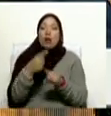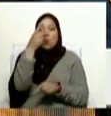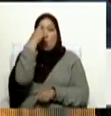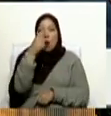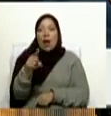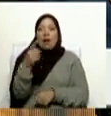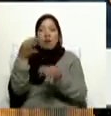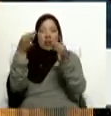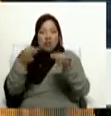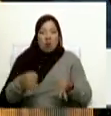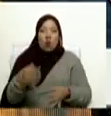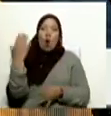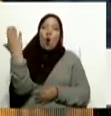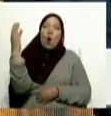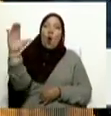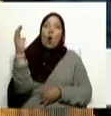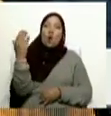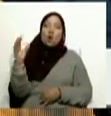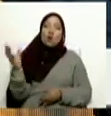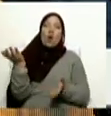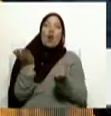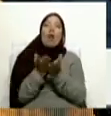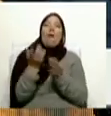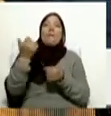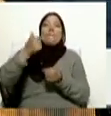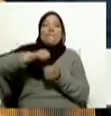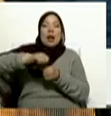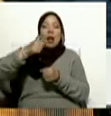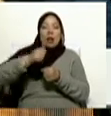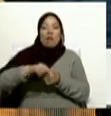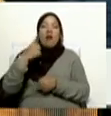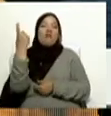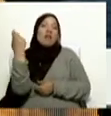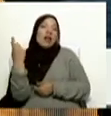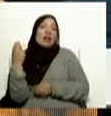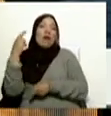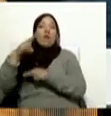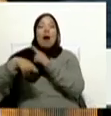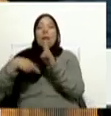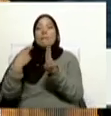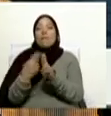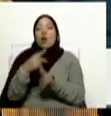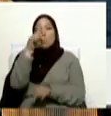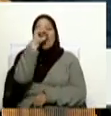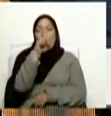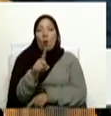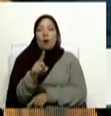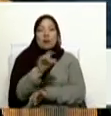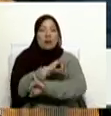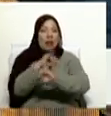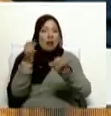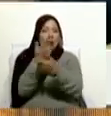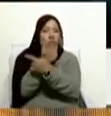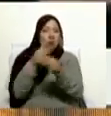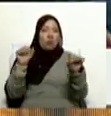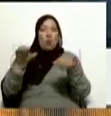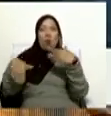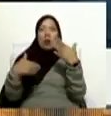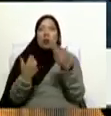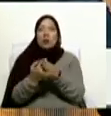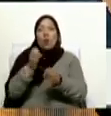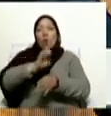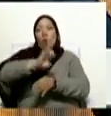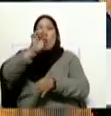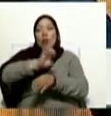Colombia ya definitivo después de Maracaibo queda Puerto cabello desde Puerto cabello hasta quito el